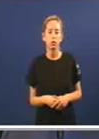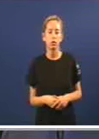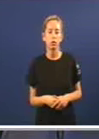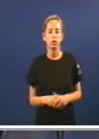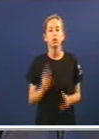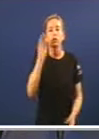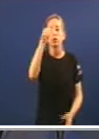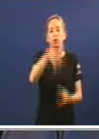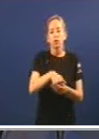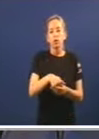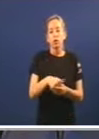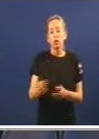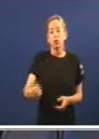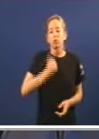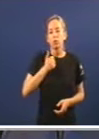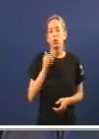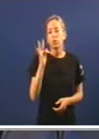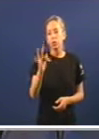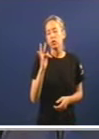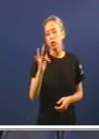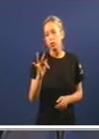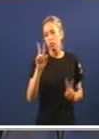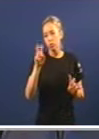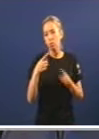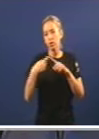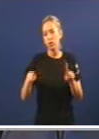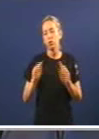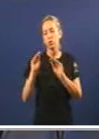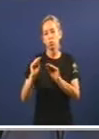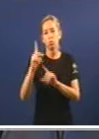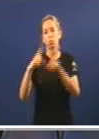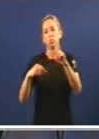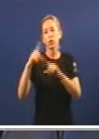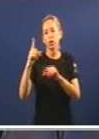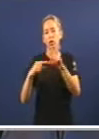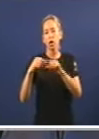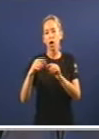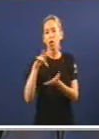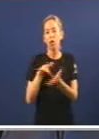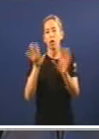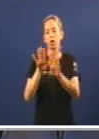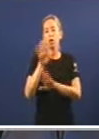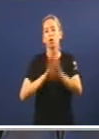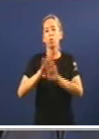señor Díaz. Ten a palabra por parte do Grupo Parlamentario de Marea o señor Lago Peñas.